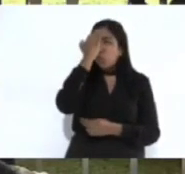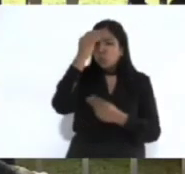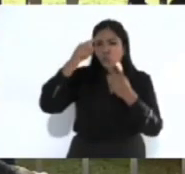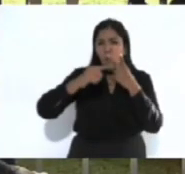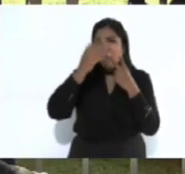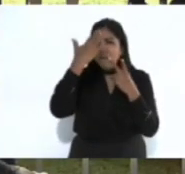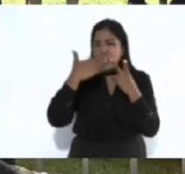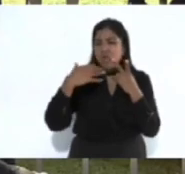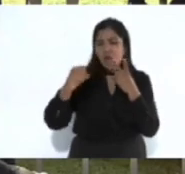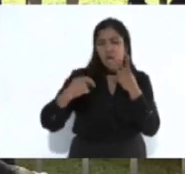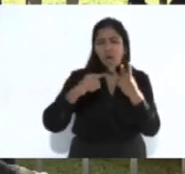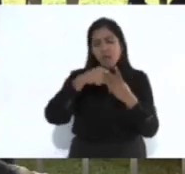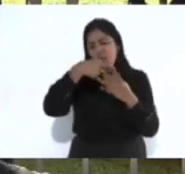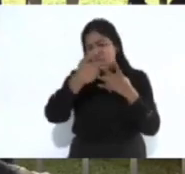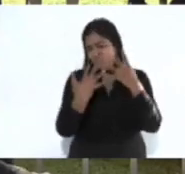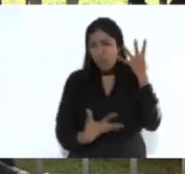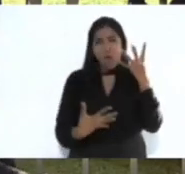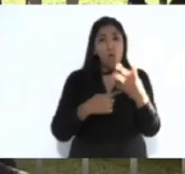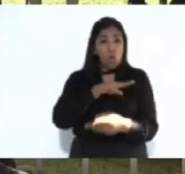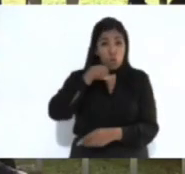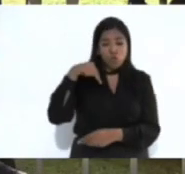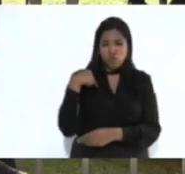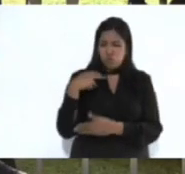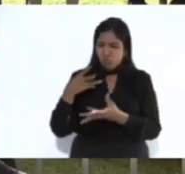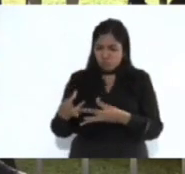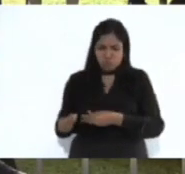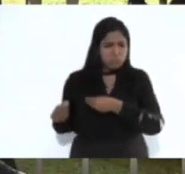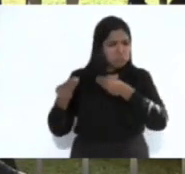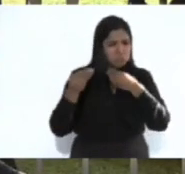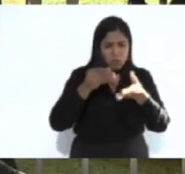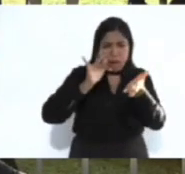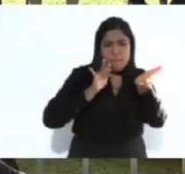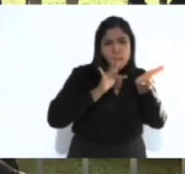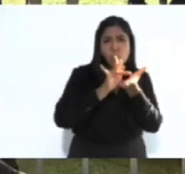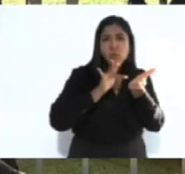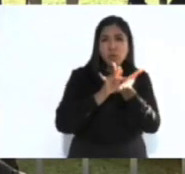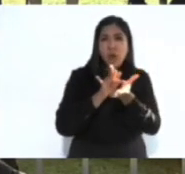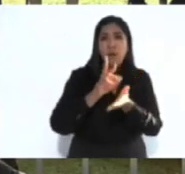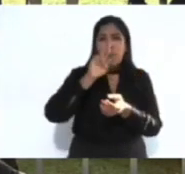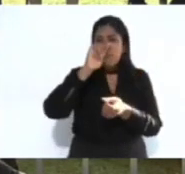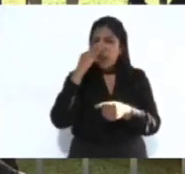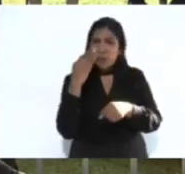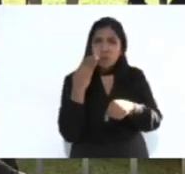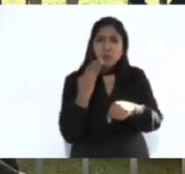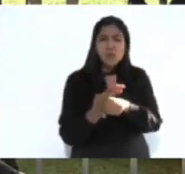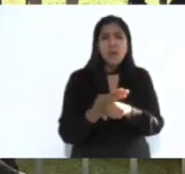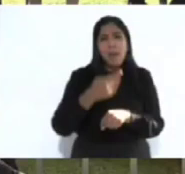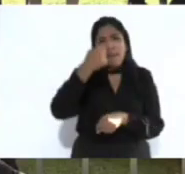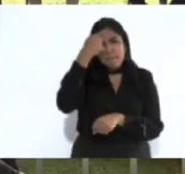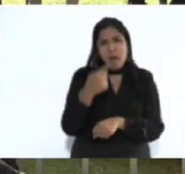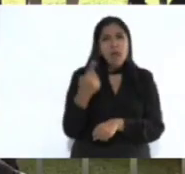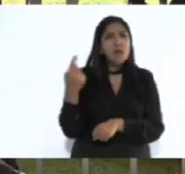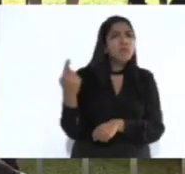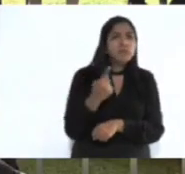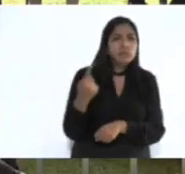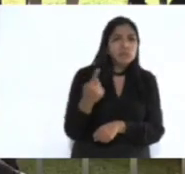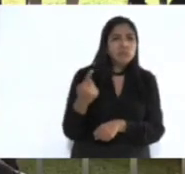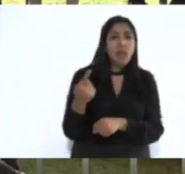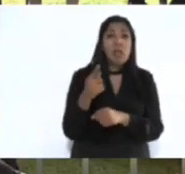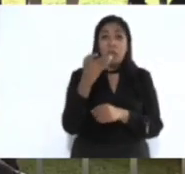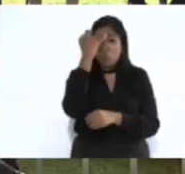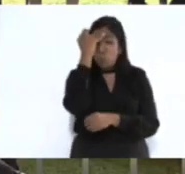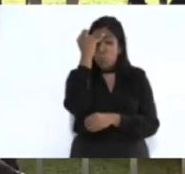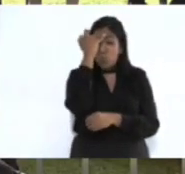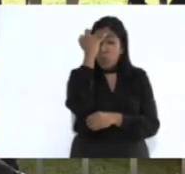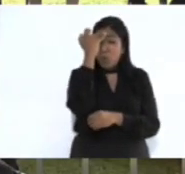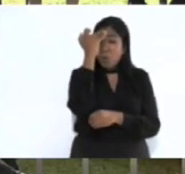para contribuir con este importante servicio, con el compromiso para lograrlo en breve tiempo